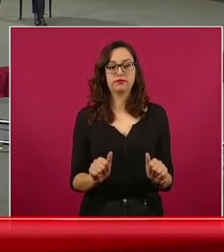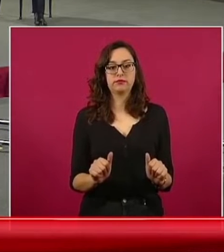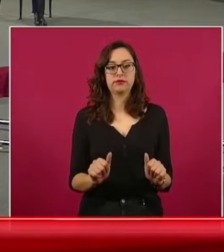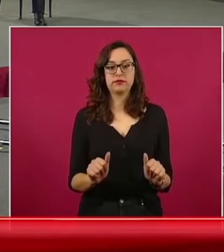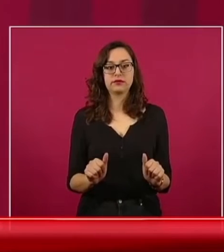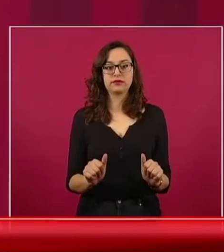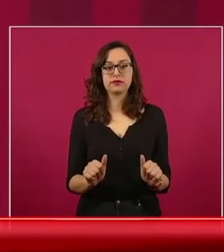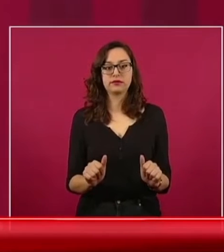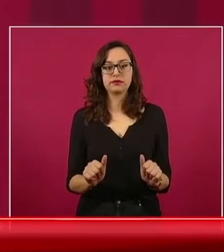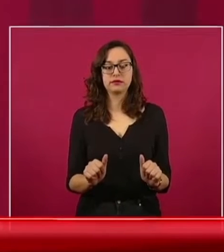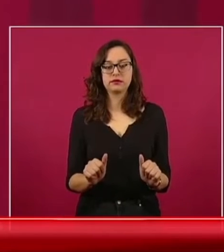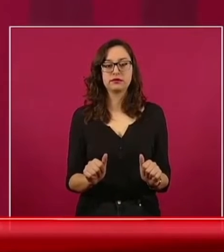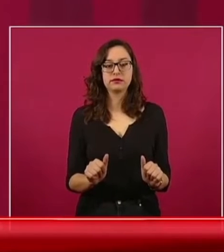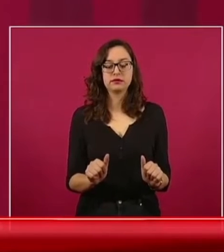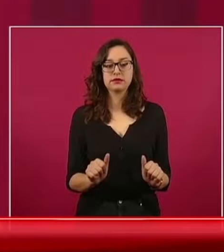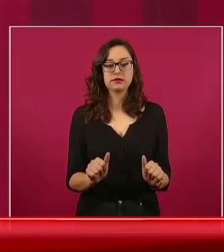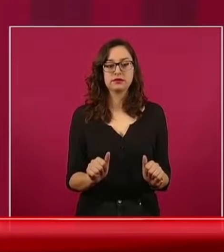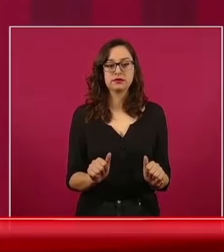atender él